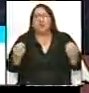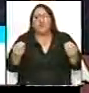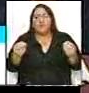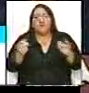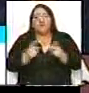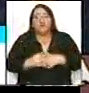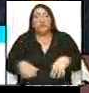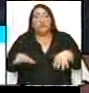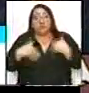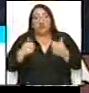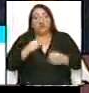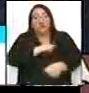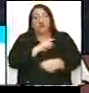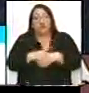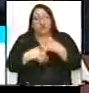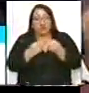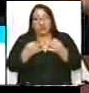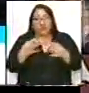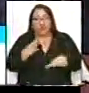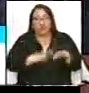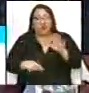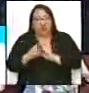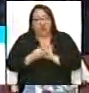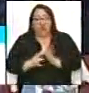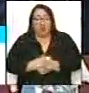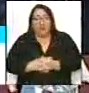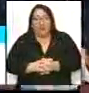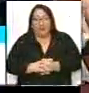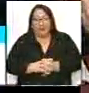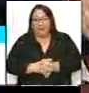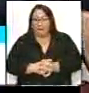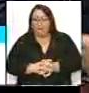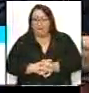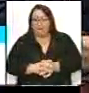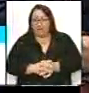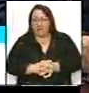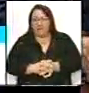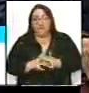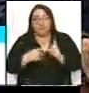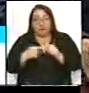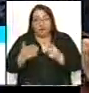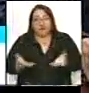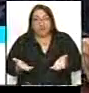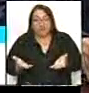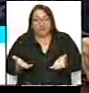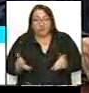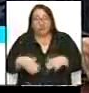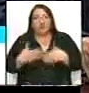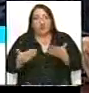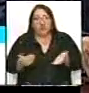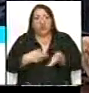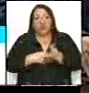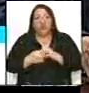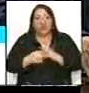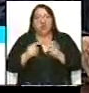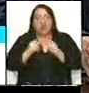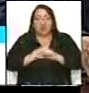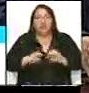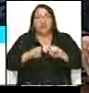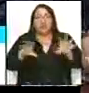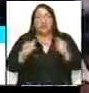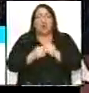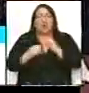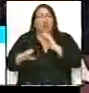probablemente potenciado en la mayoría de los movimientos regionales. Y por lo tanto, podríamos estar replicando